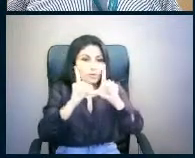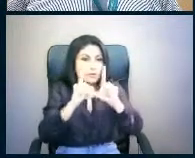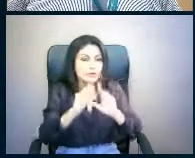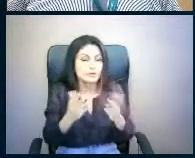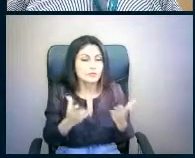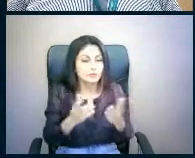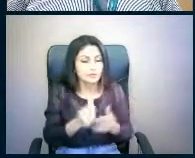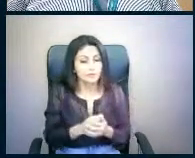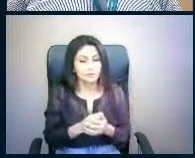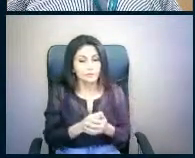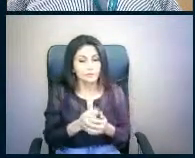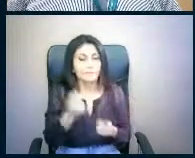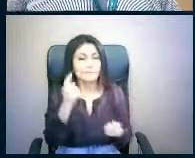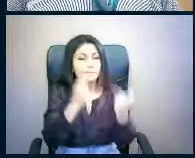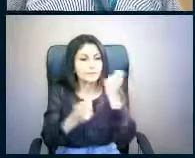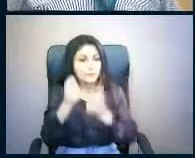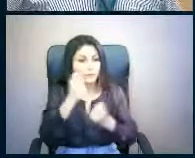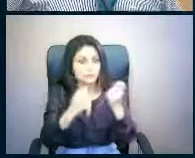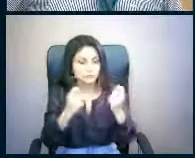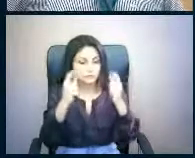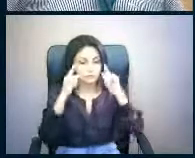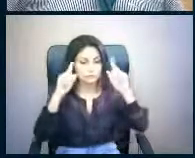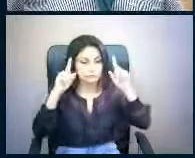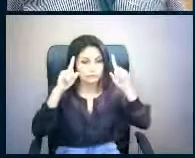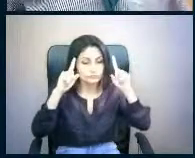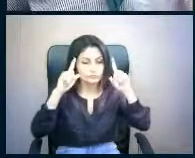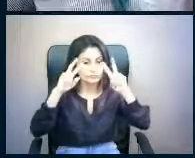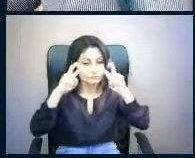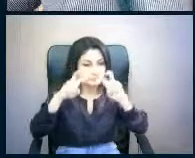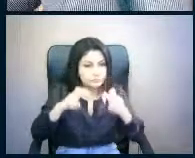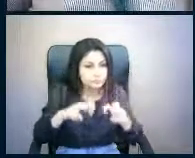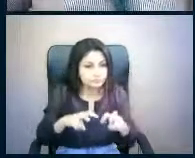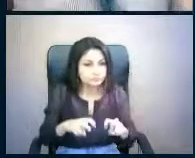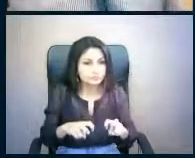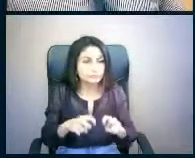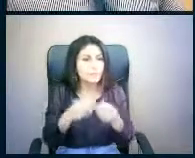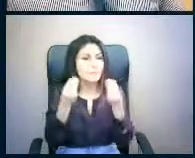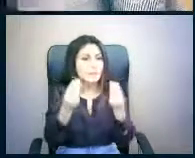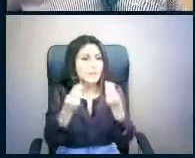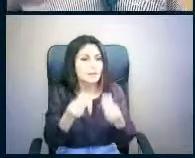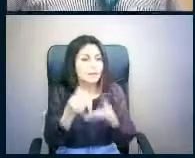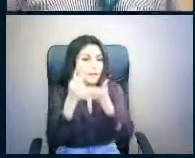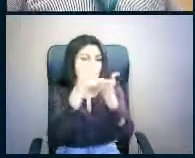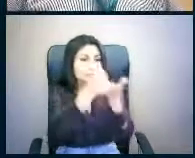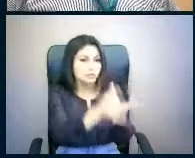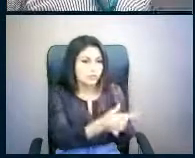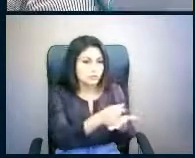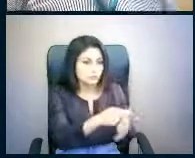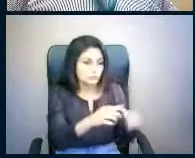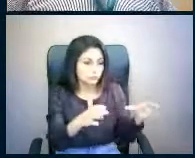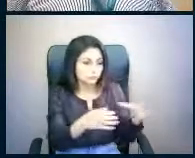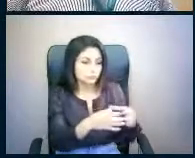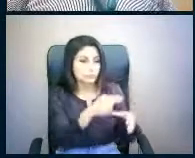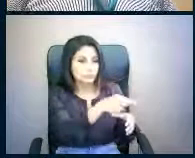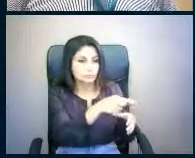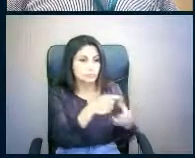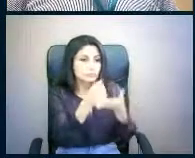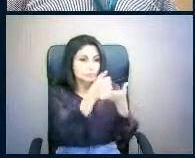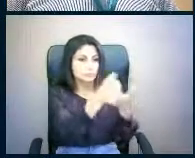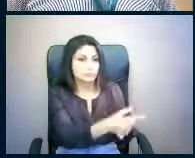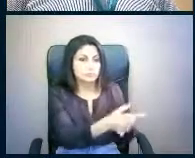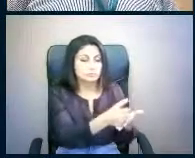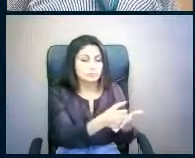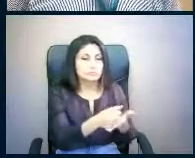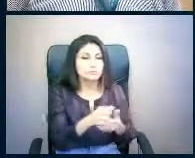Business Analytics, cuyo objetivo principal es ayudar a la organización